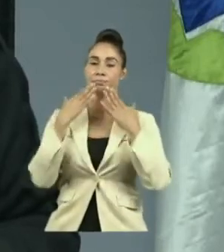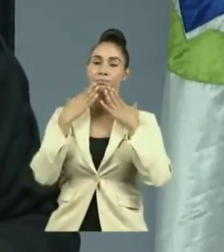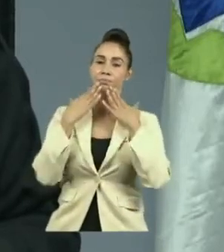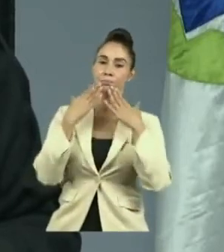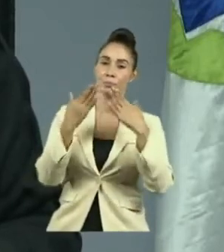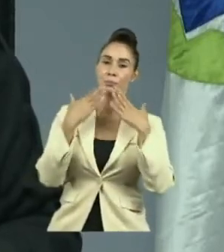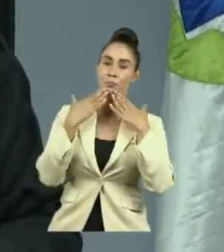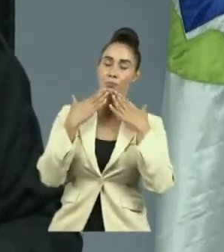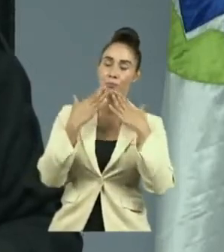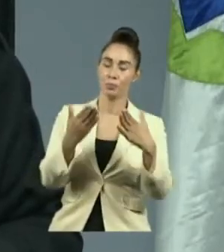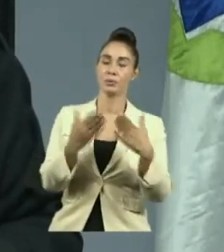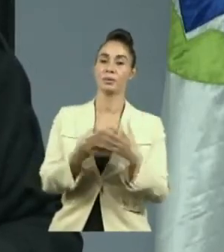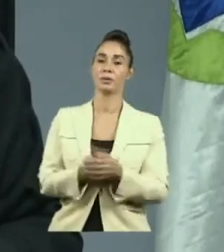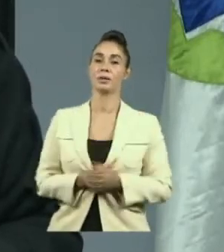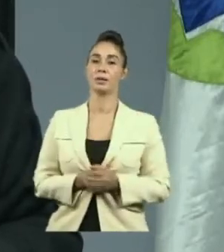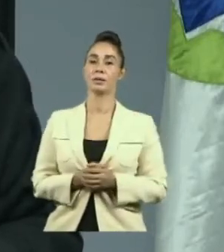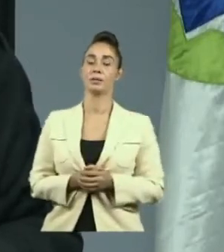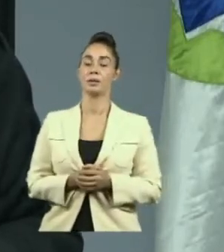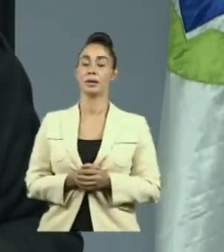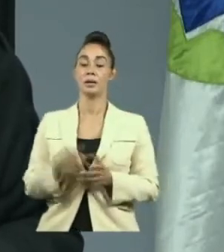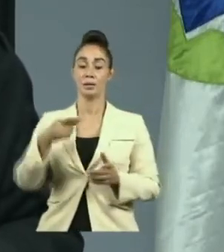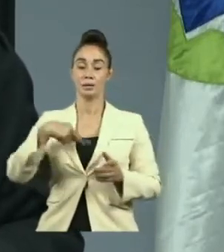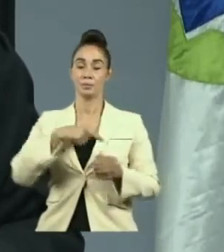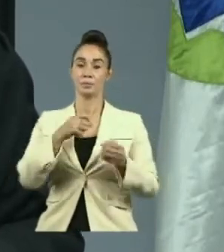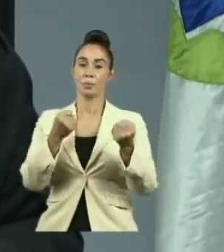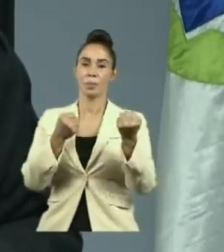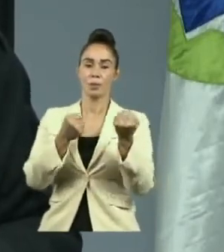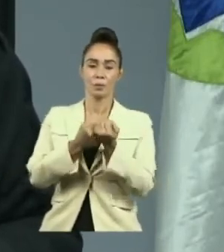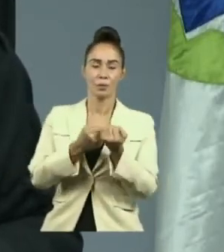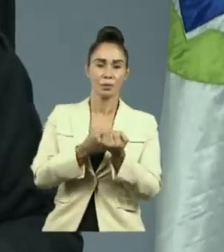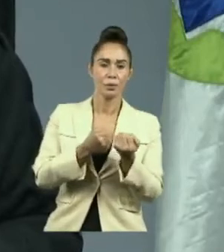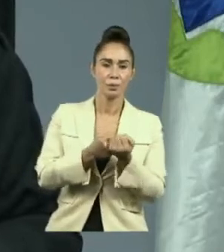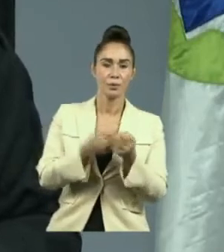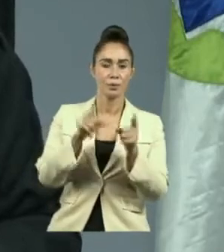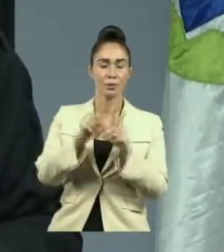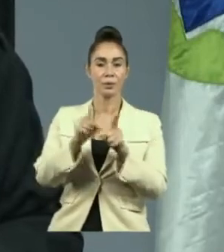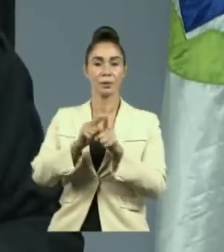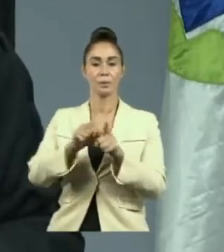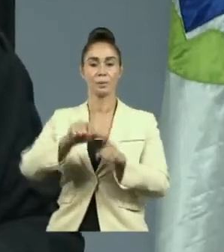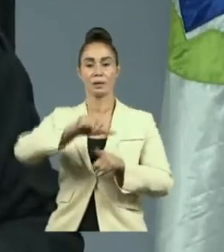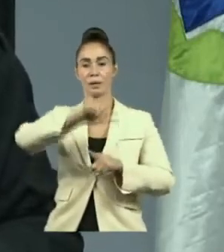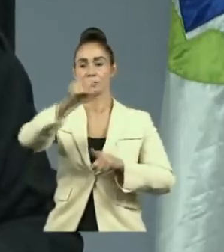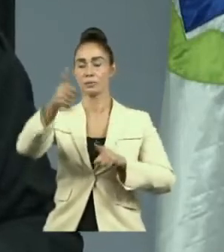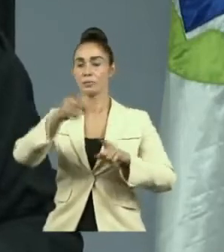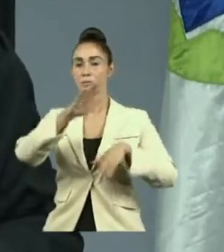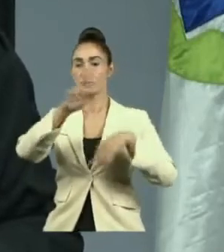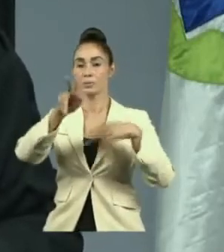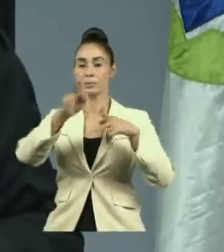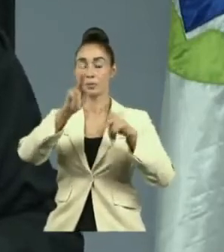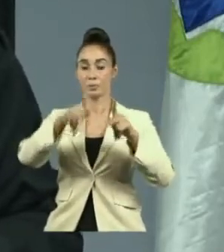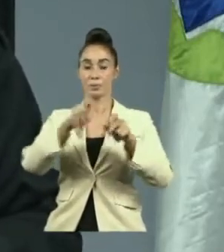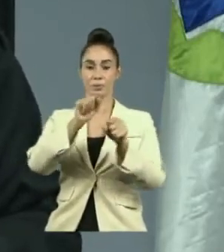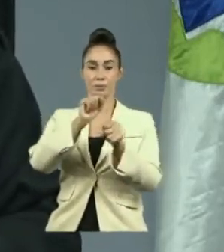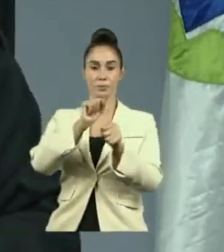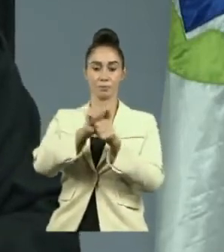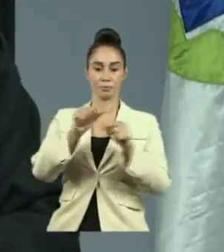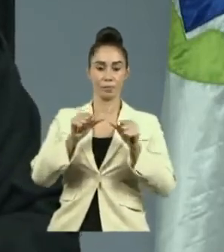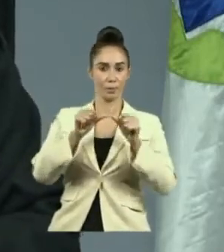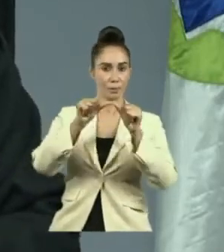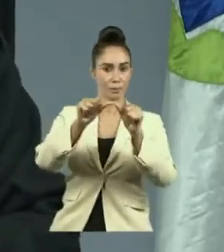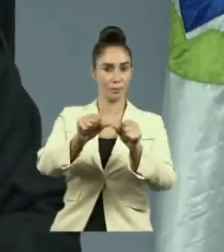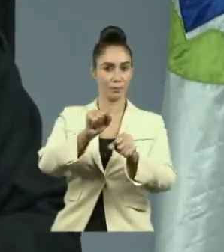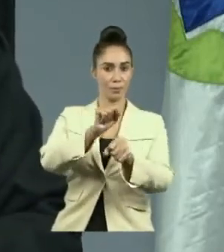nuestra solidaridad y apoyo a todos aquellos empleados y